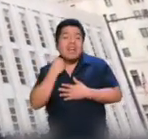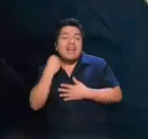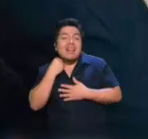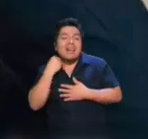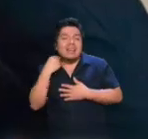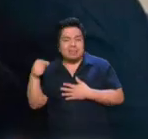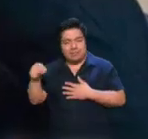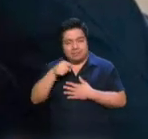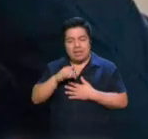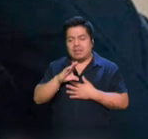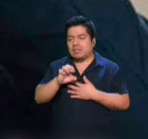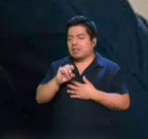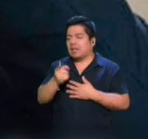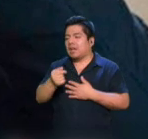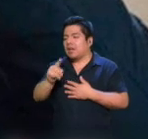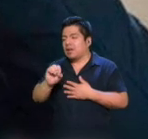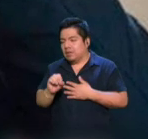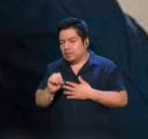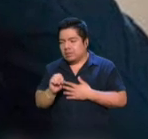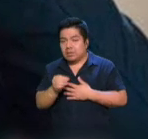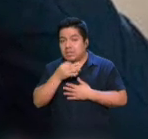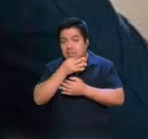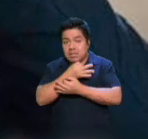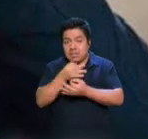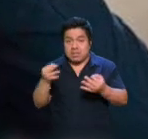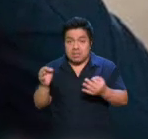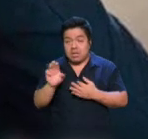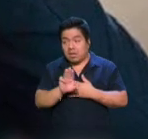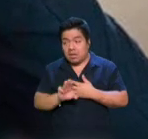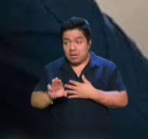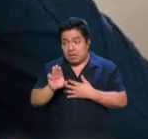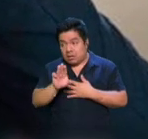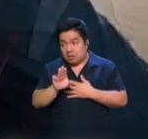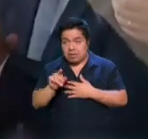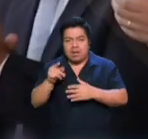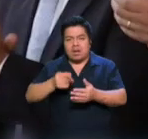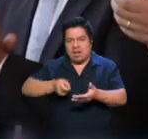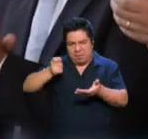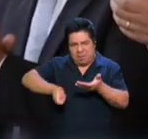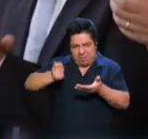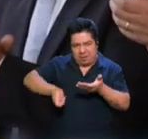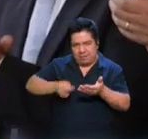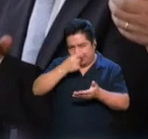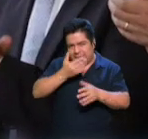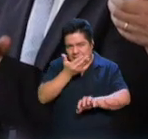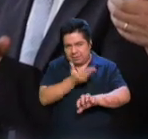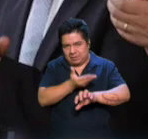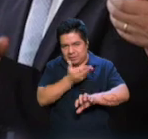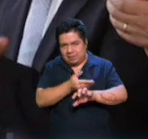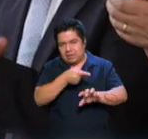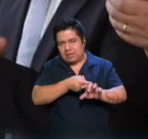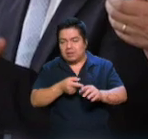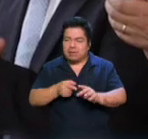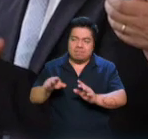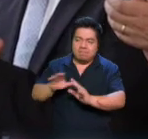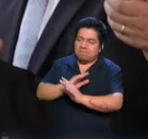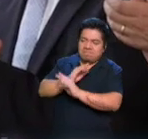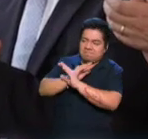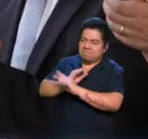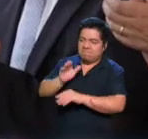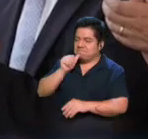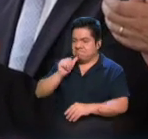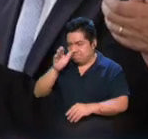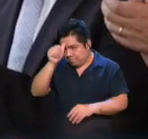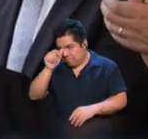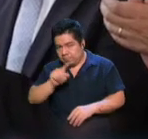por el abogado César de Castro, anunció formalmente este miércoles que apelará a la sentencia impuesta en Estados Unidos a su cliente el pasado 16 de